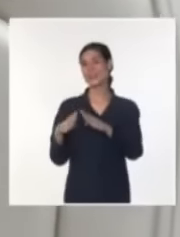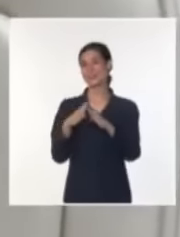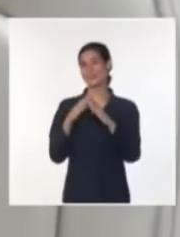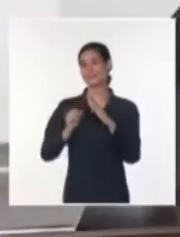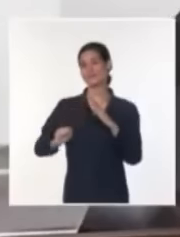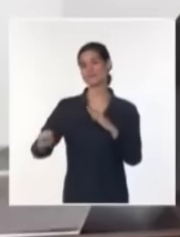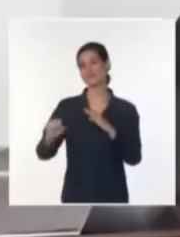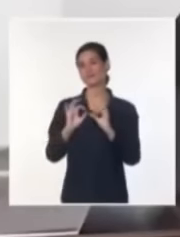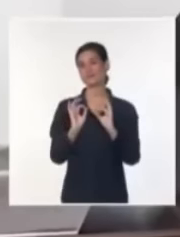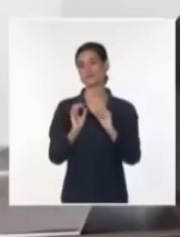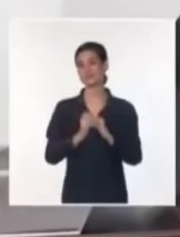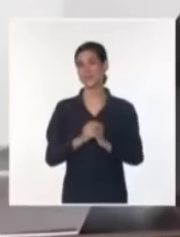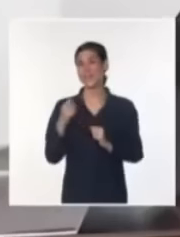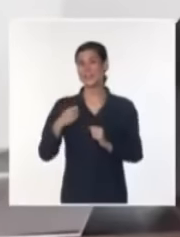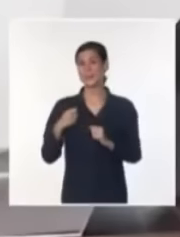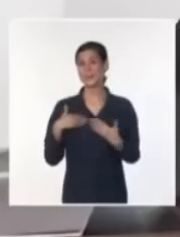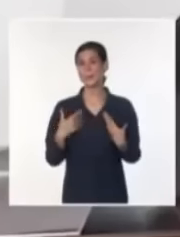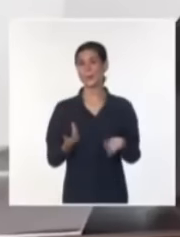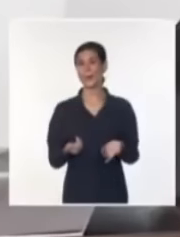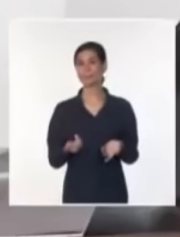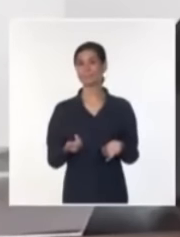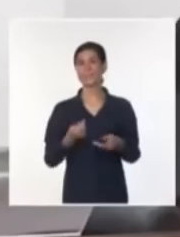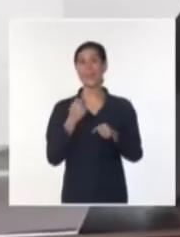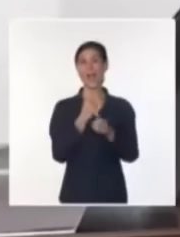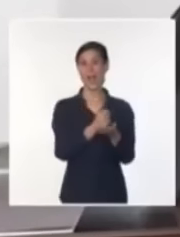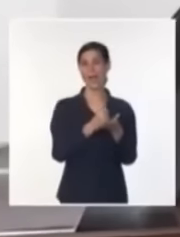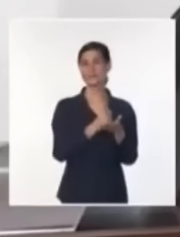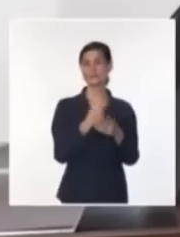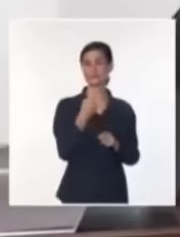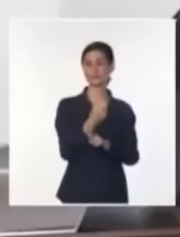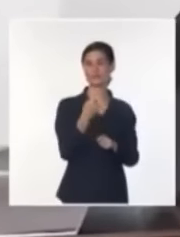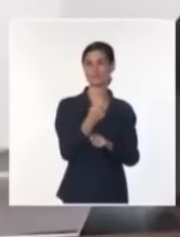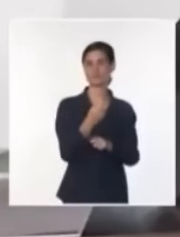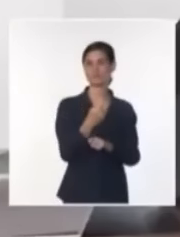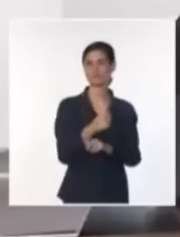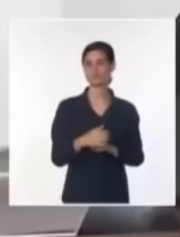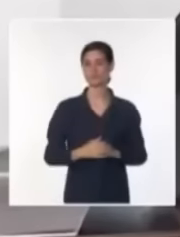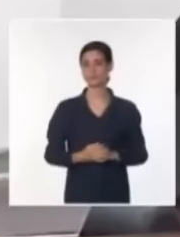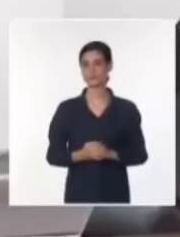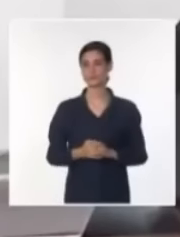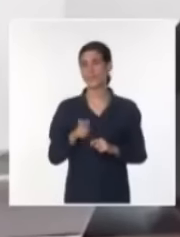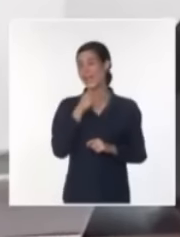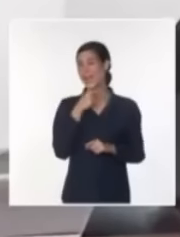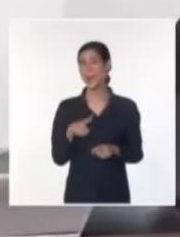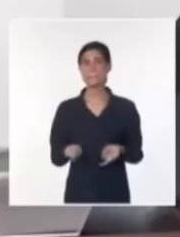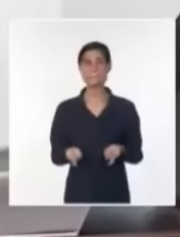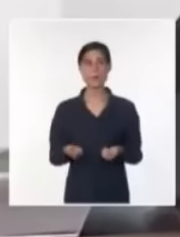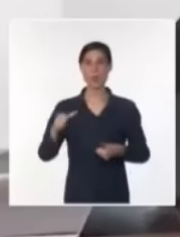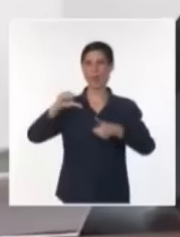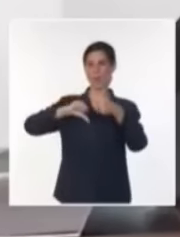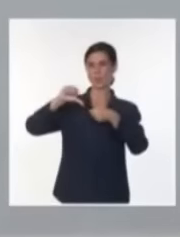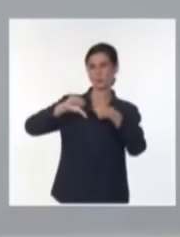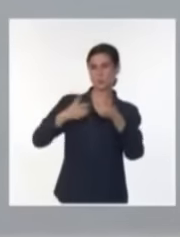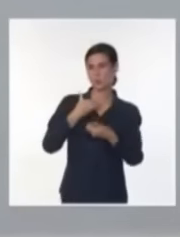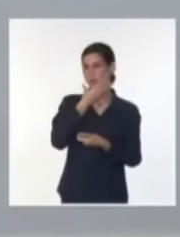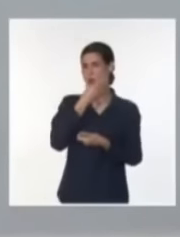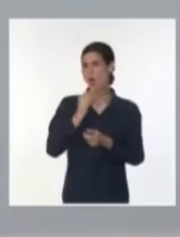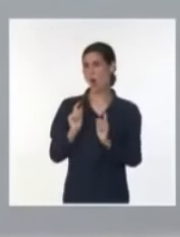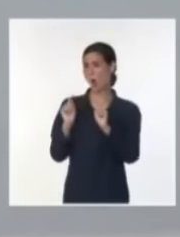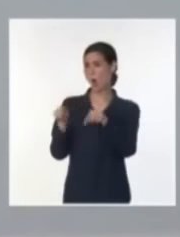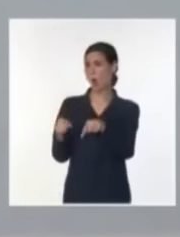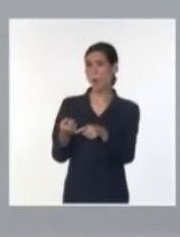Las manifestaciones de conductas vulgares y delictivas en una parte de los jóvenes y los